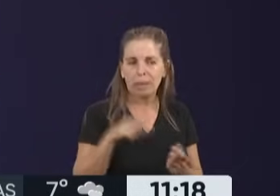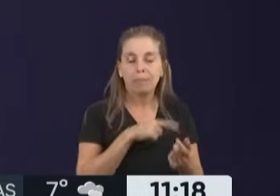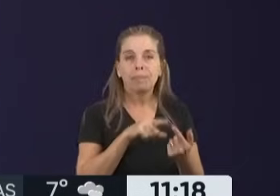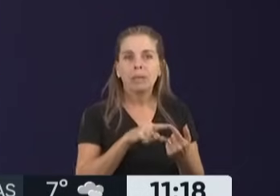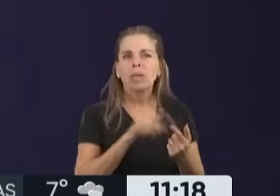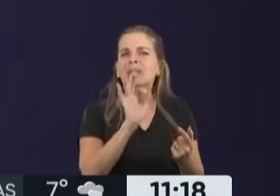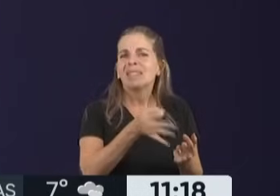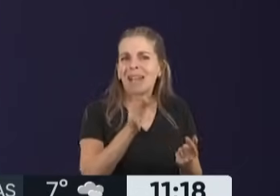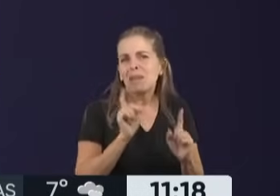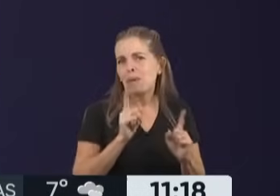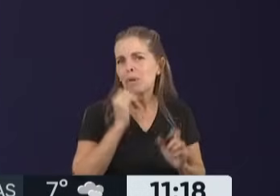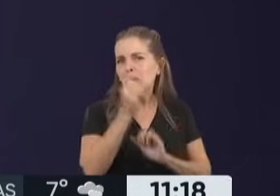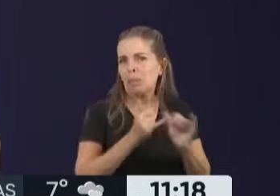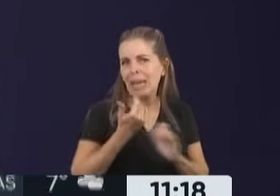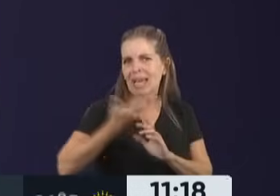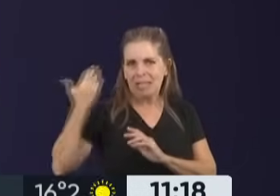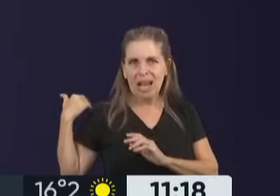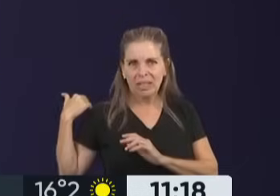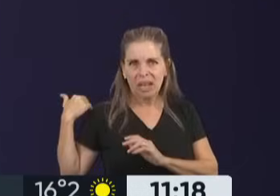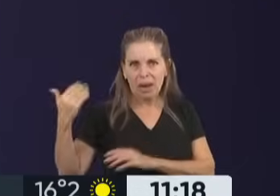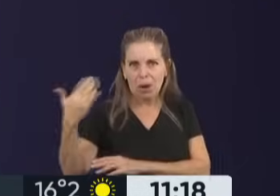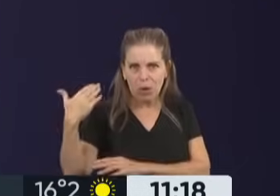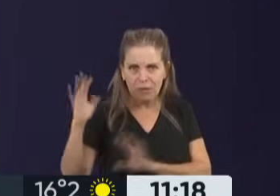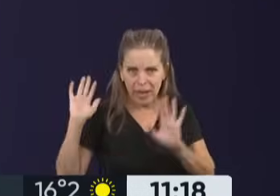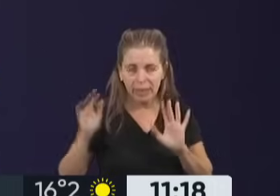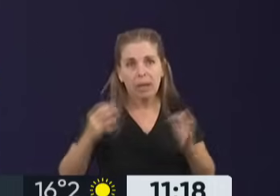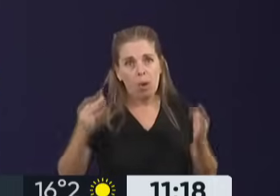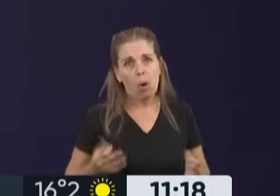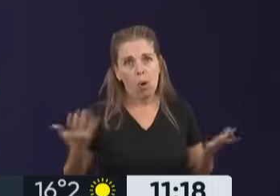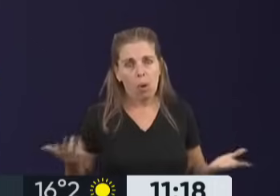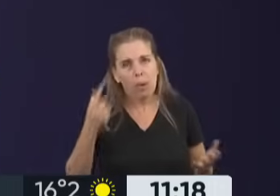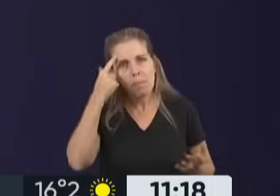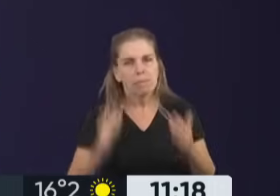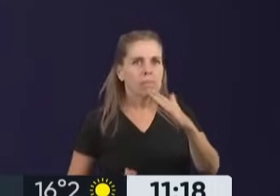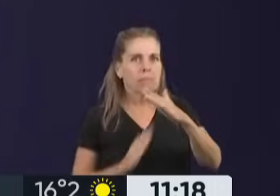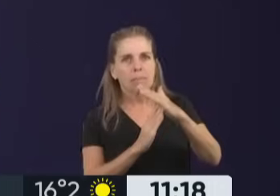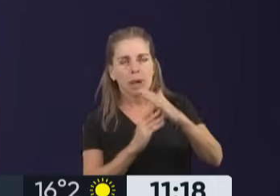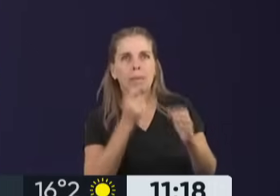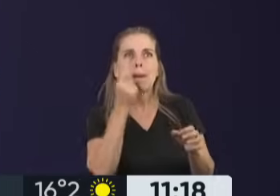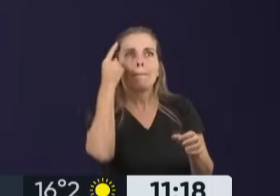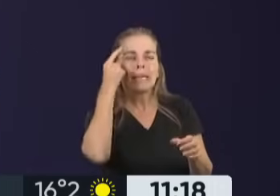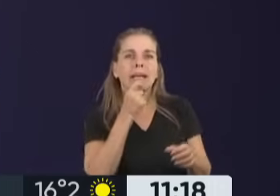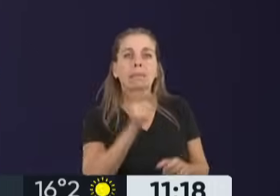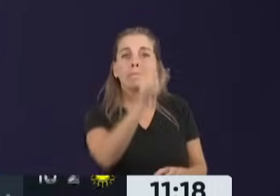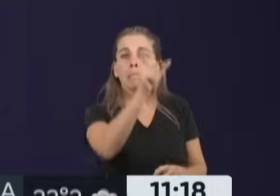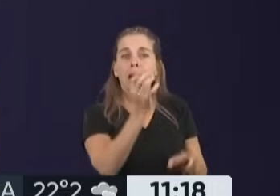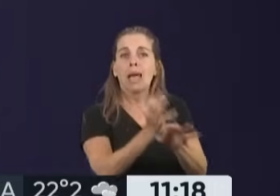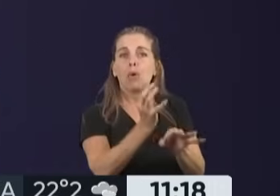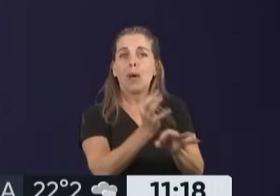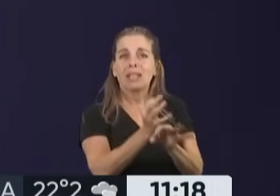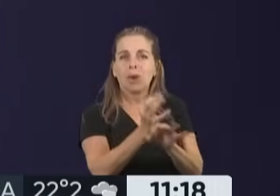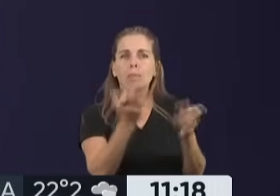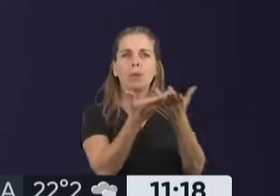Entendiendo lo que también dije ayer, que efectivamente es razonable que se priorice la educación de un argentino y no de una persona que